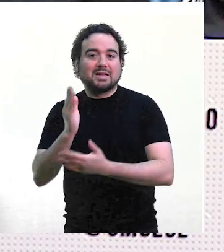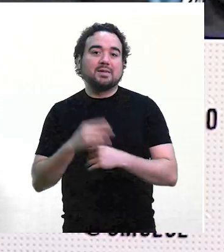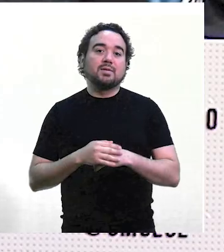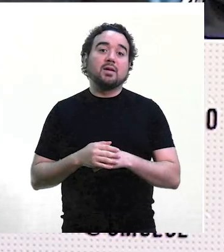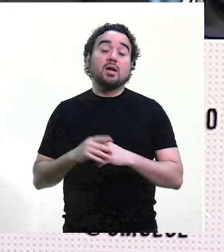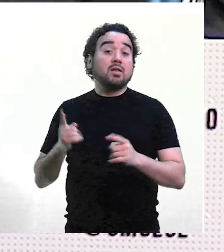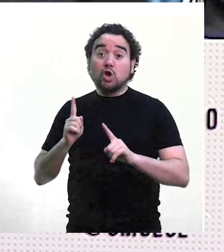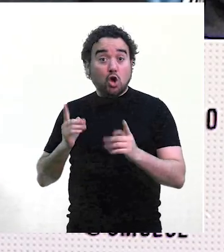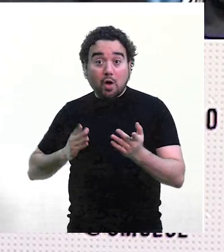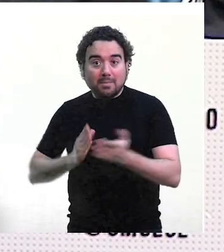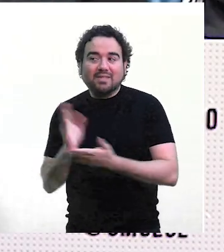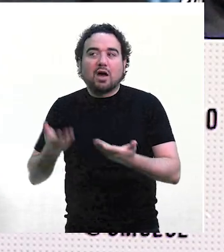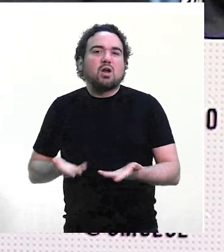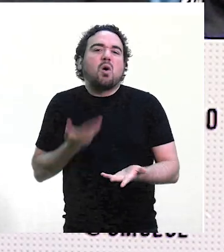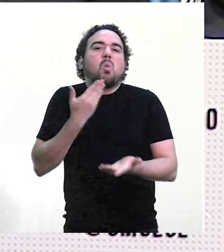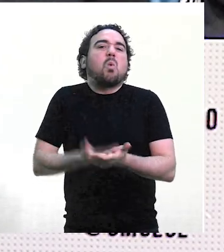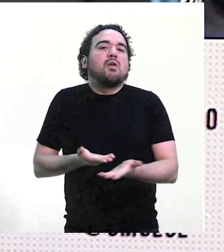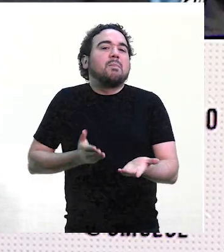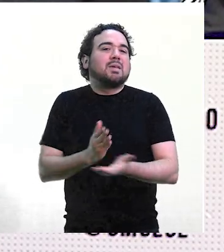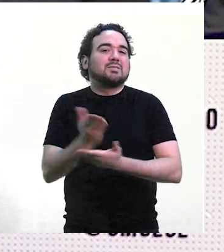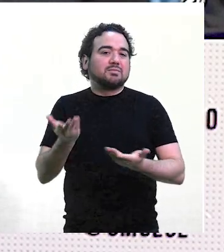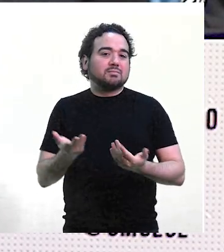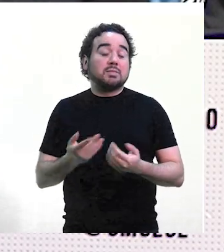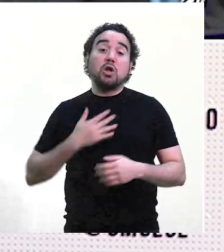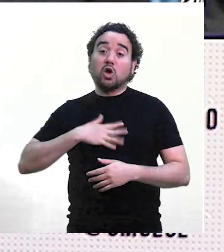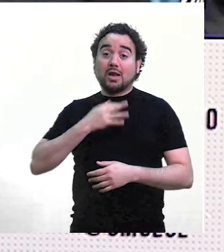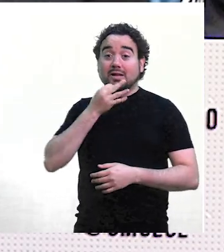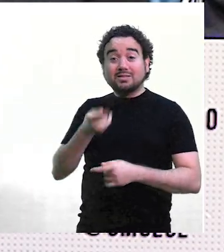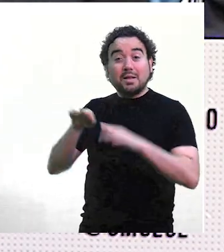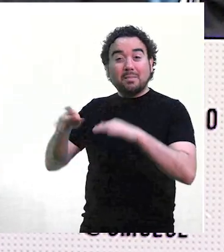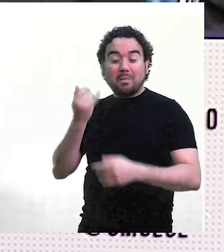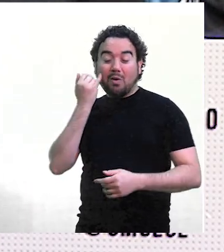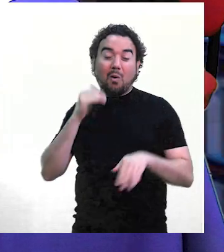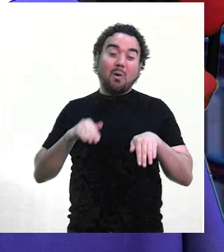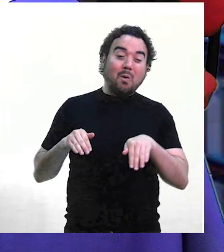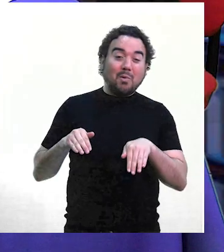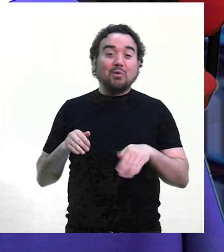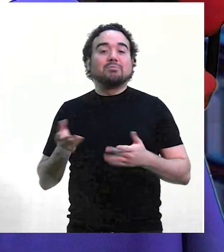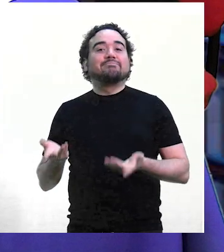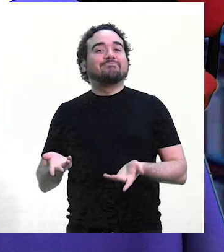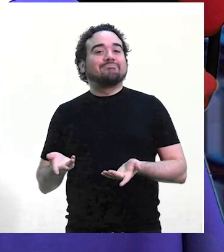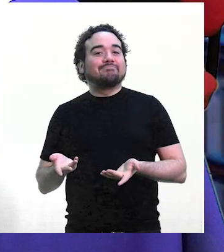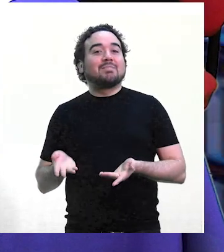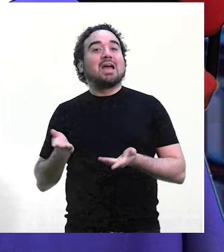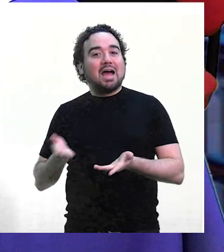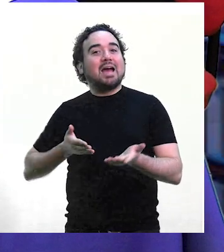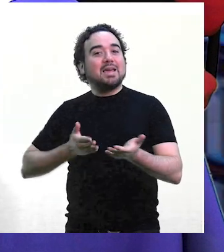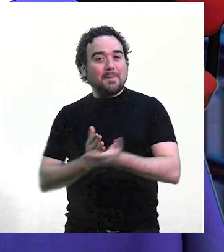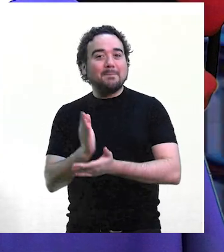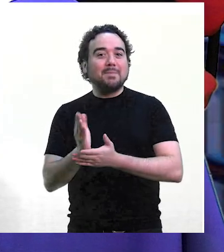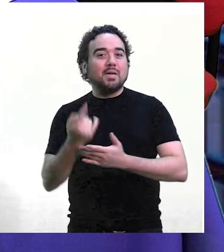normal. y de ahí hay que partir. Sí. Por lo demás, porque si no partimos ahora, ¿cuándo? Sí. Yo quería decir que de esa misma incomodidad